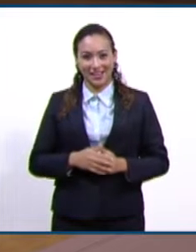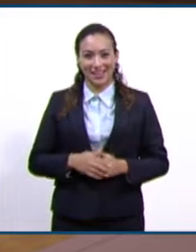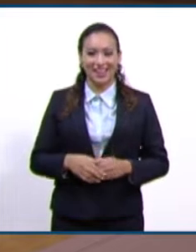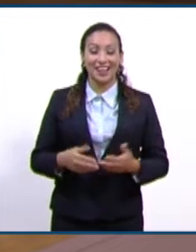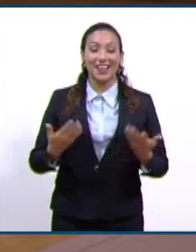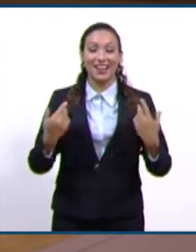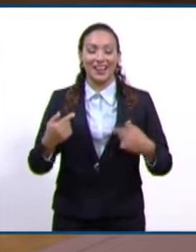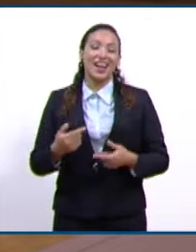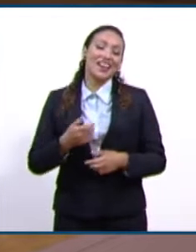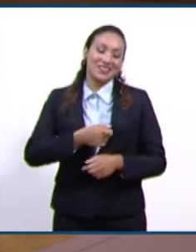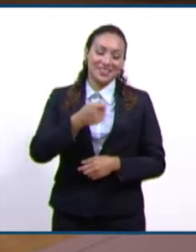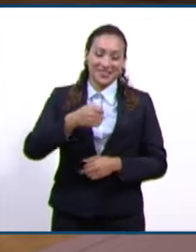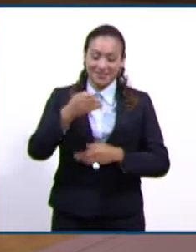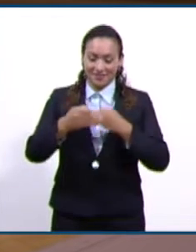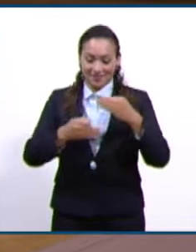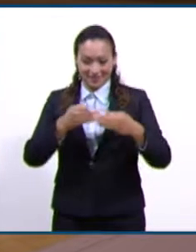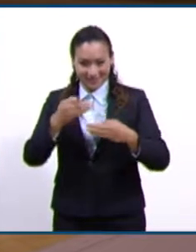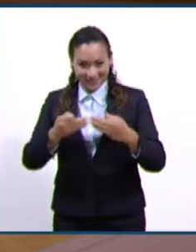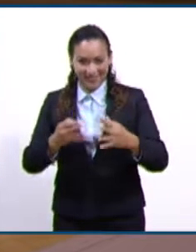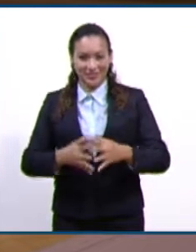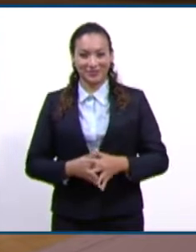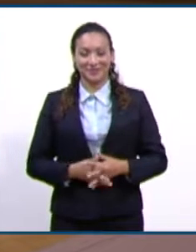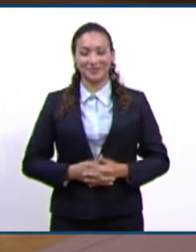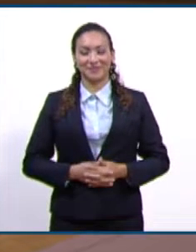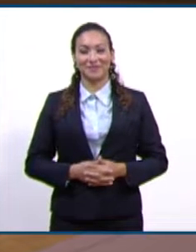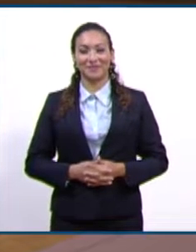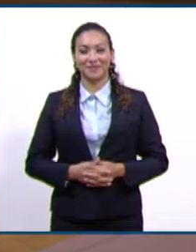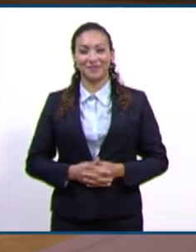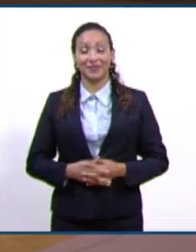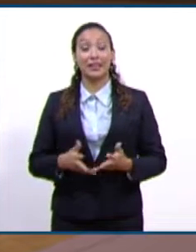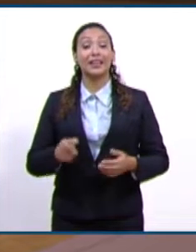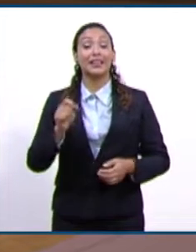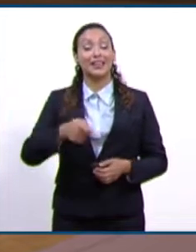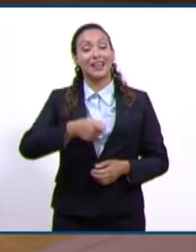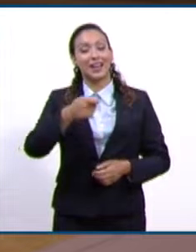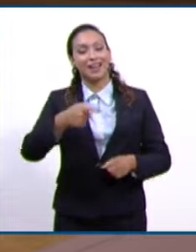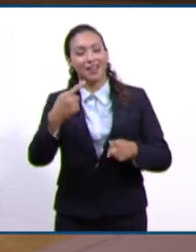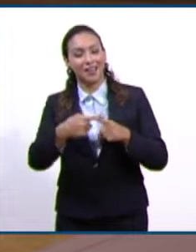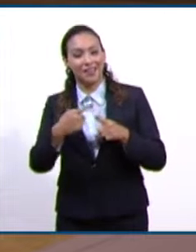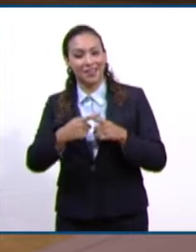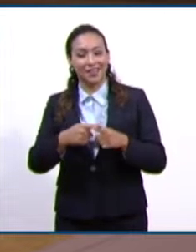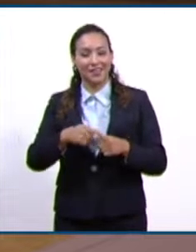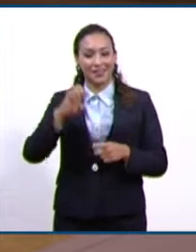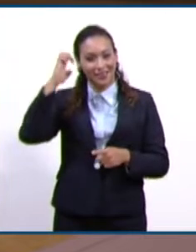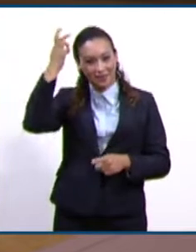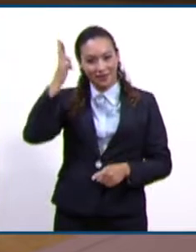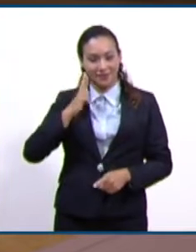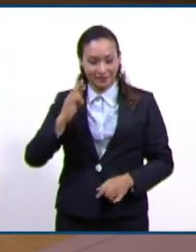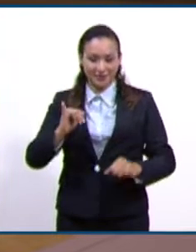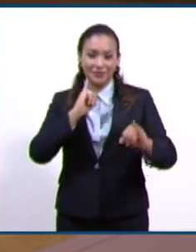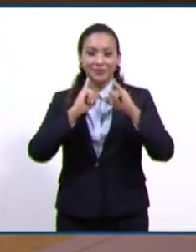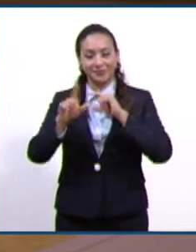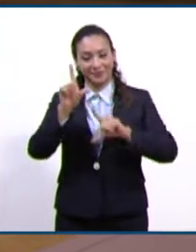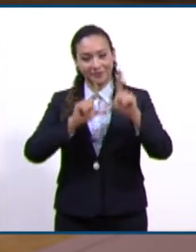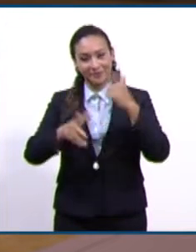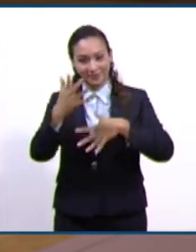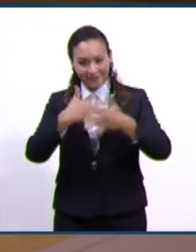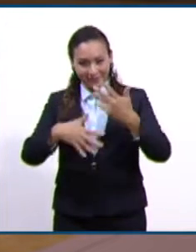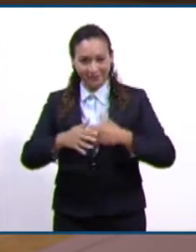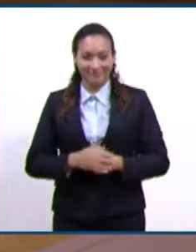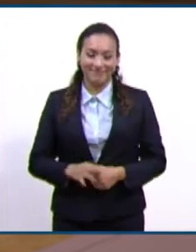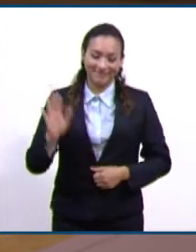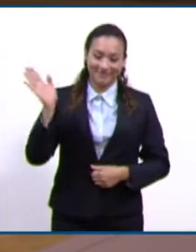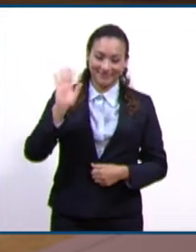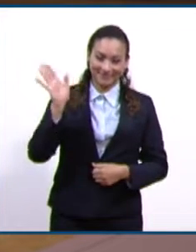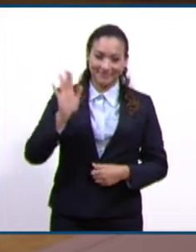este equipo de trabajo los saludamos con un enorme gusto y saludamos a Eusiris Rostro en la interpretación en lengua